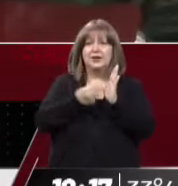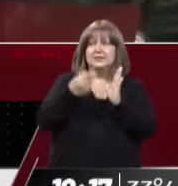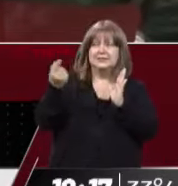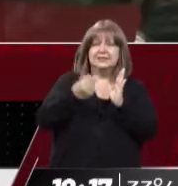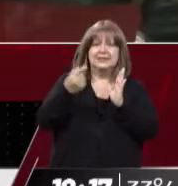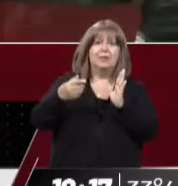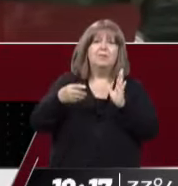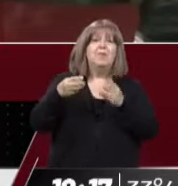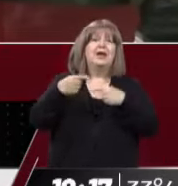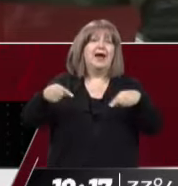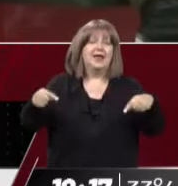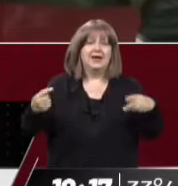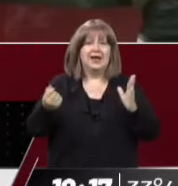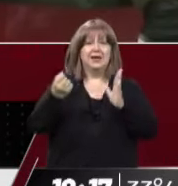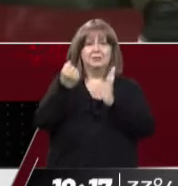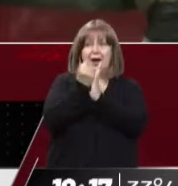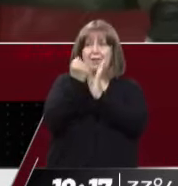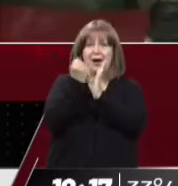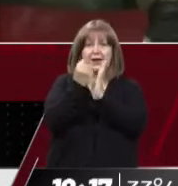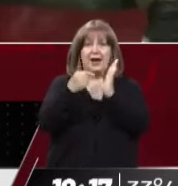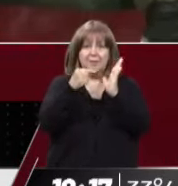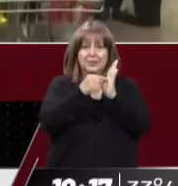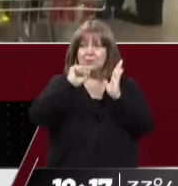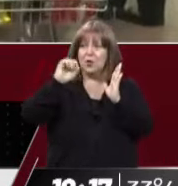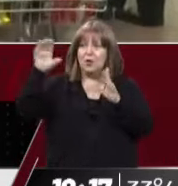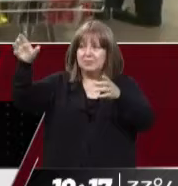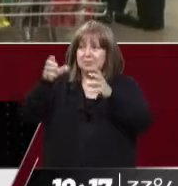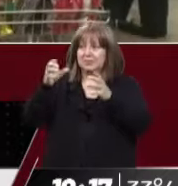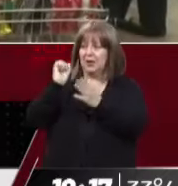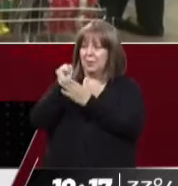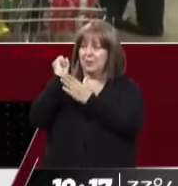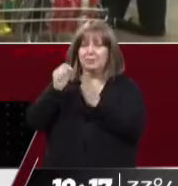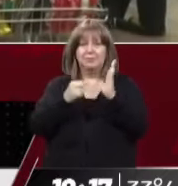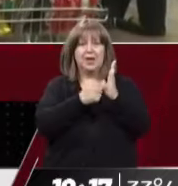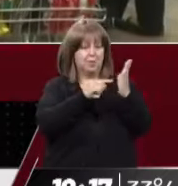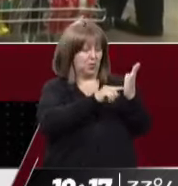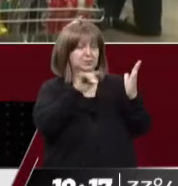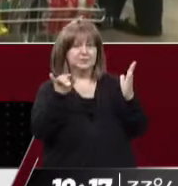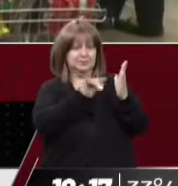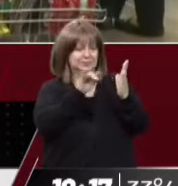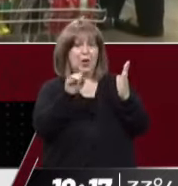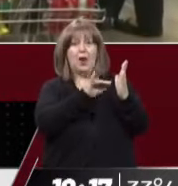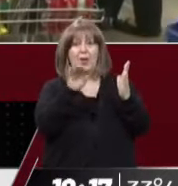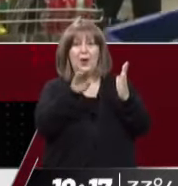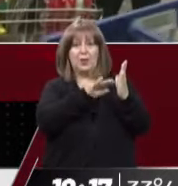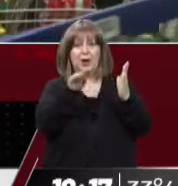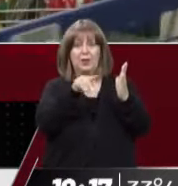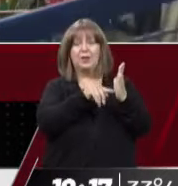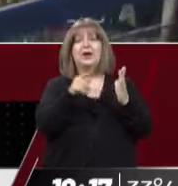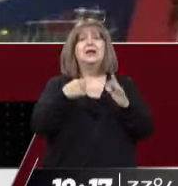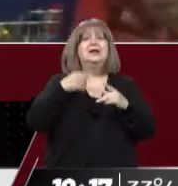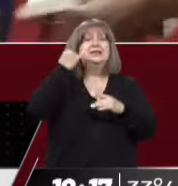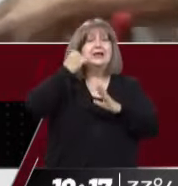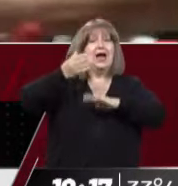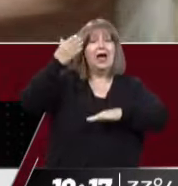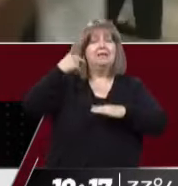al resto de los programas y pueda tener una evolución favorable en el tiempo, porque bueno, los programas anteriores